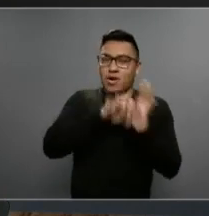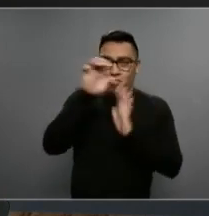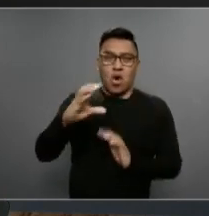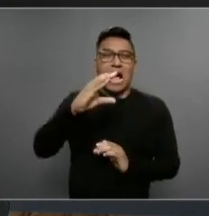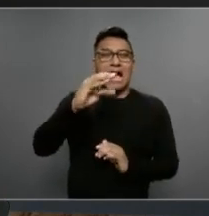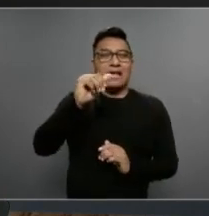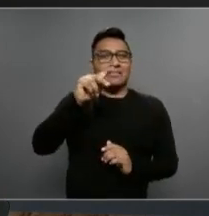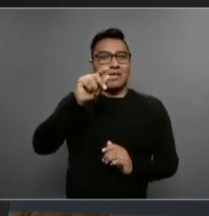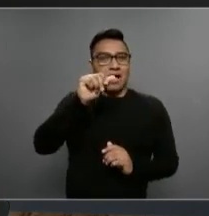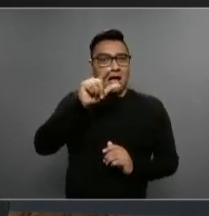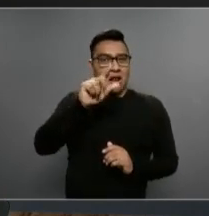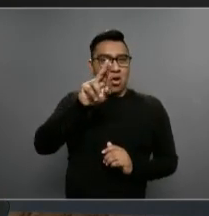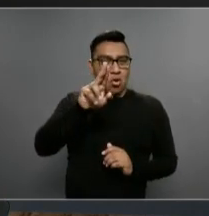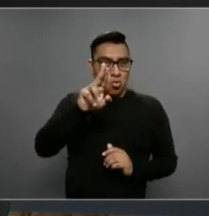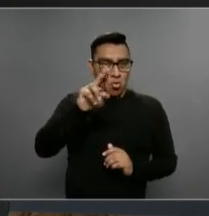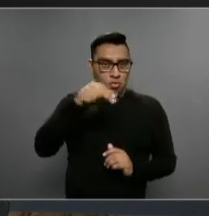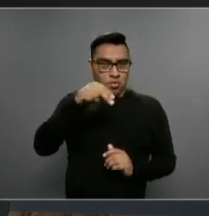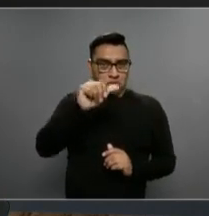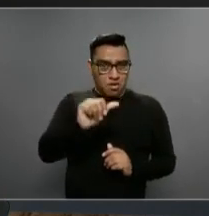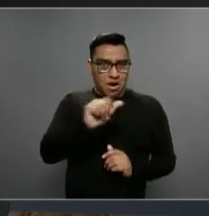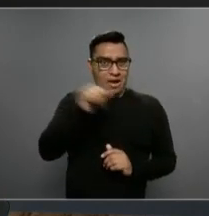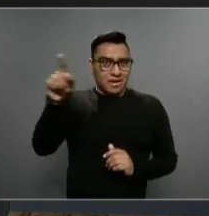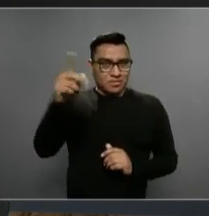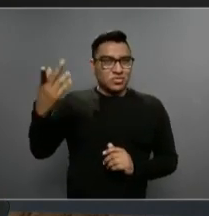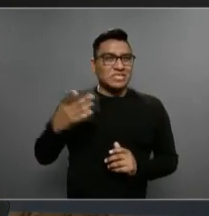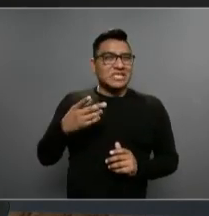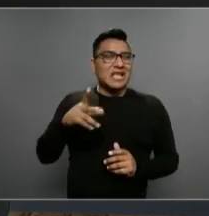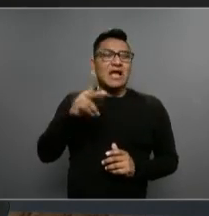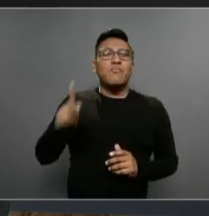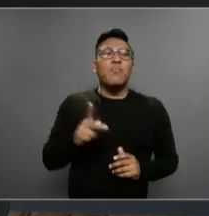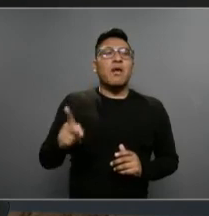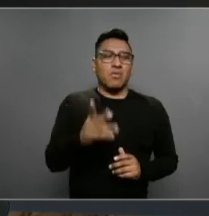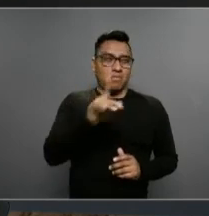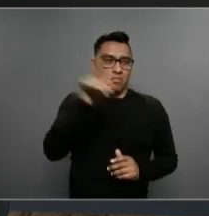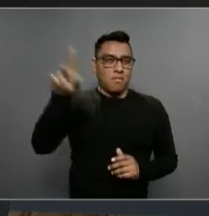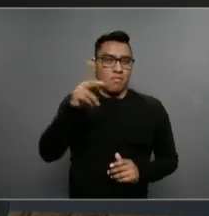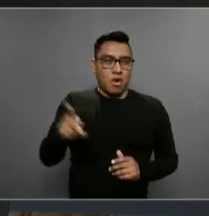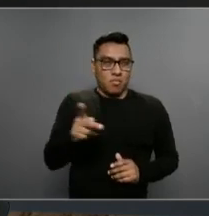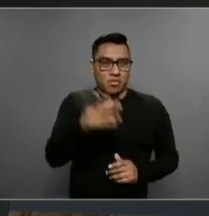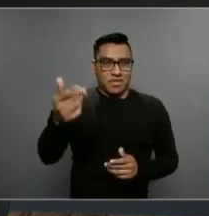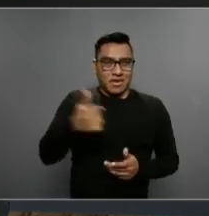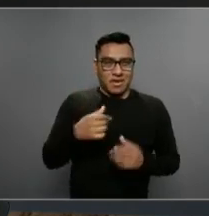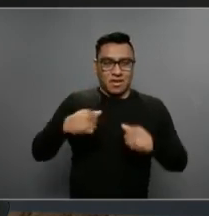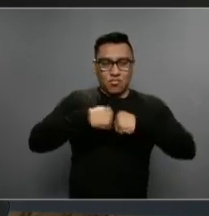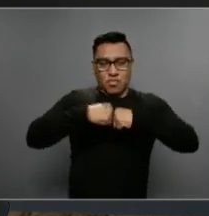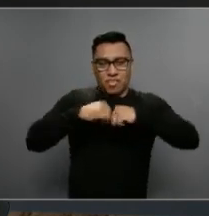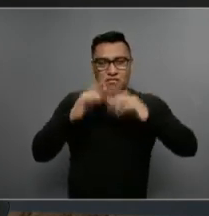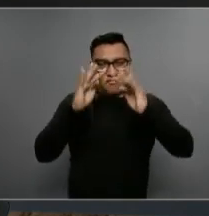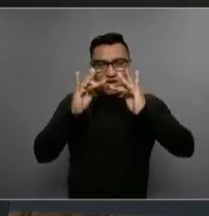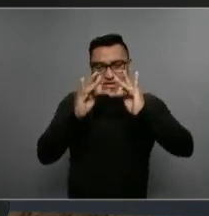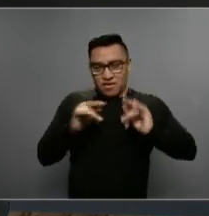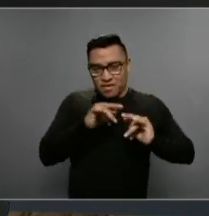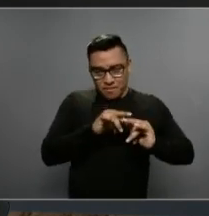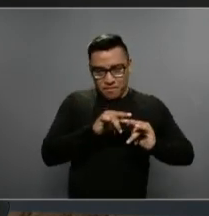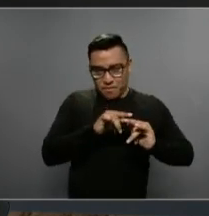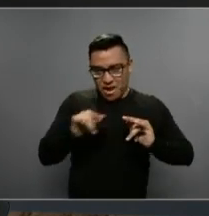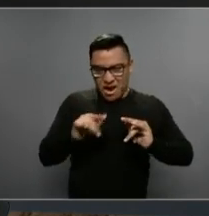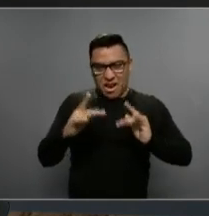que es la provincia que hace frontera con Francia, particularmente